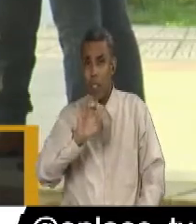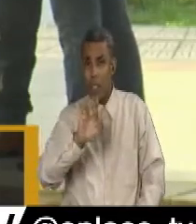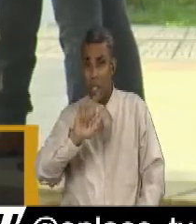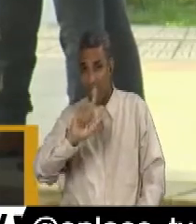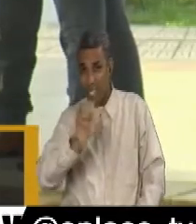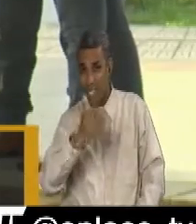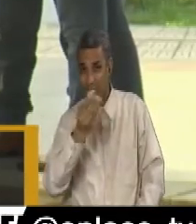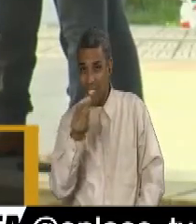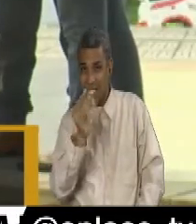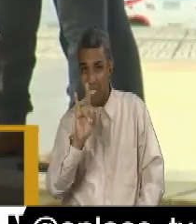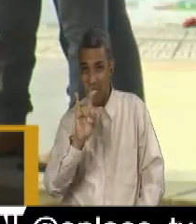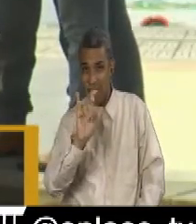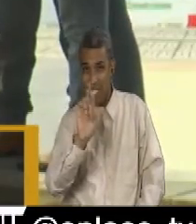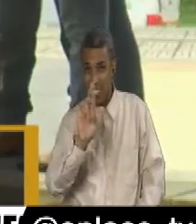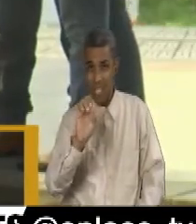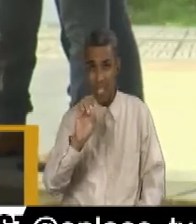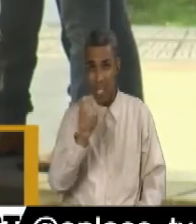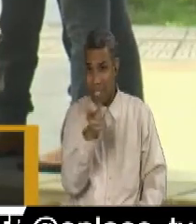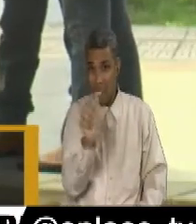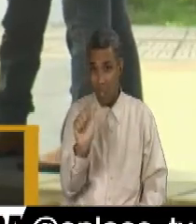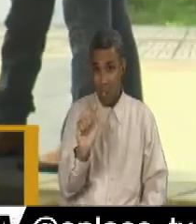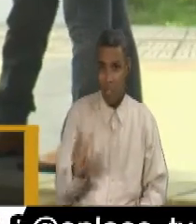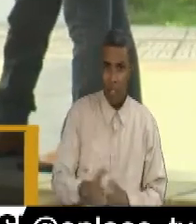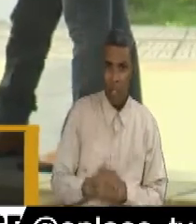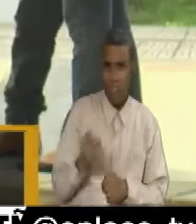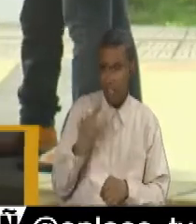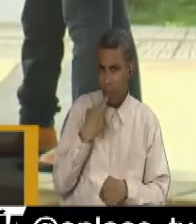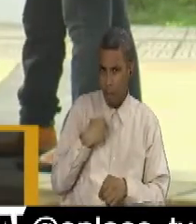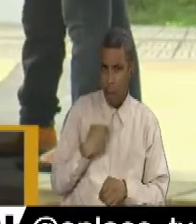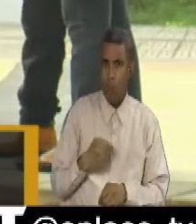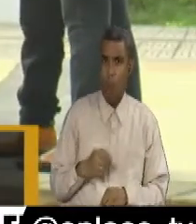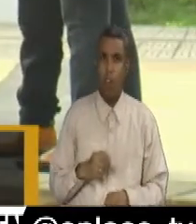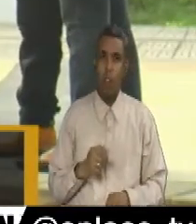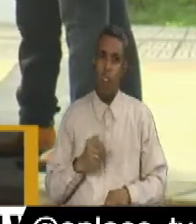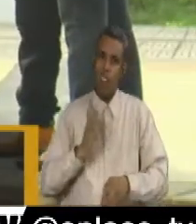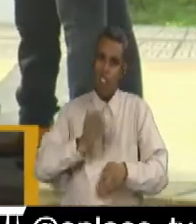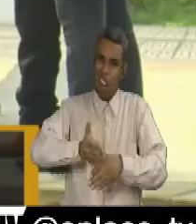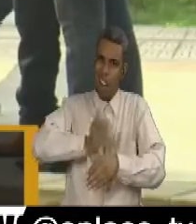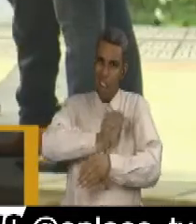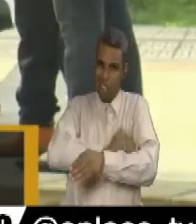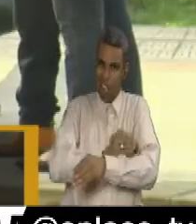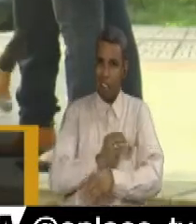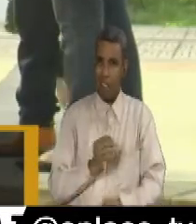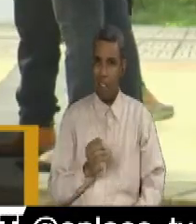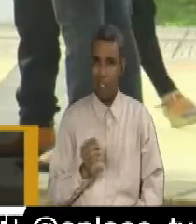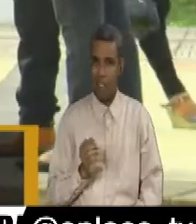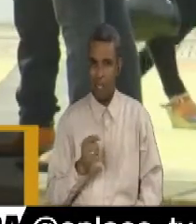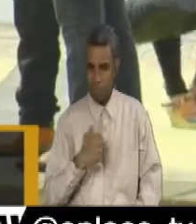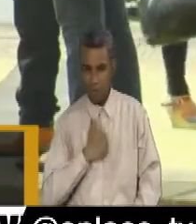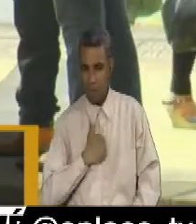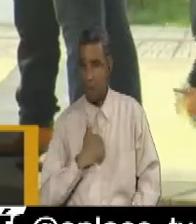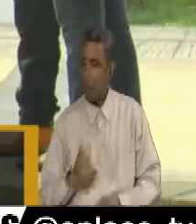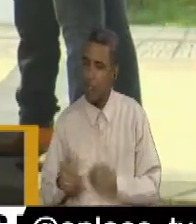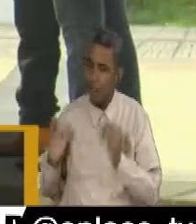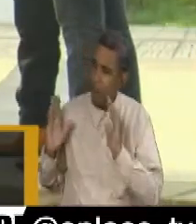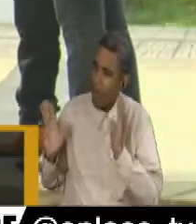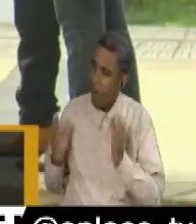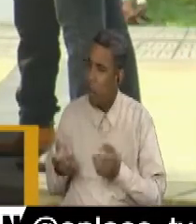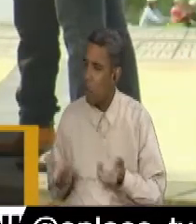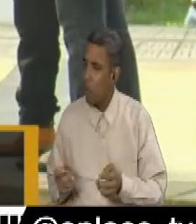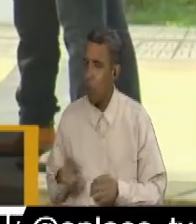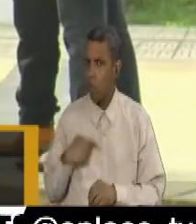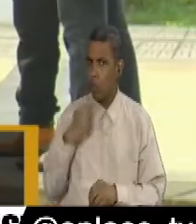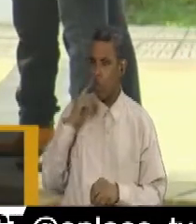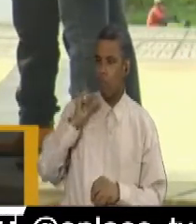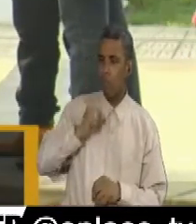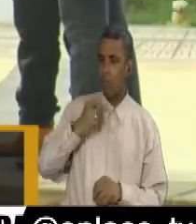su libertad, habló con él y que lo notó muy tranquilo precisamente de retomar su libertad, y también aseguró que seguirá trabajando